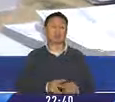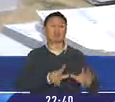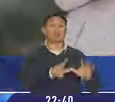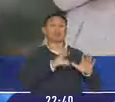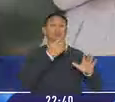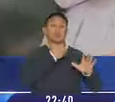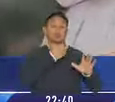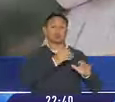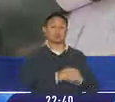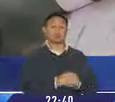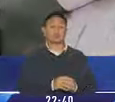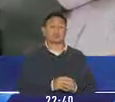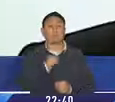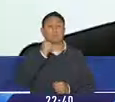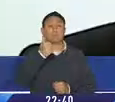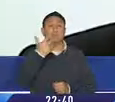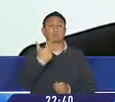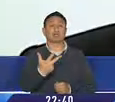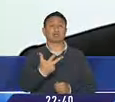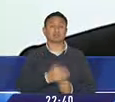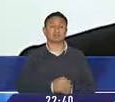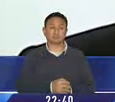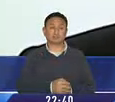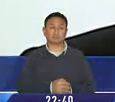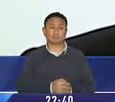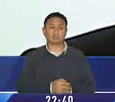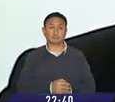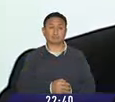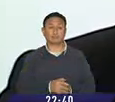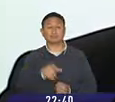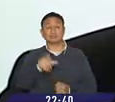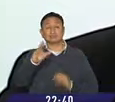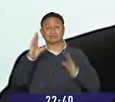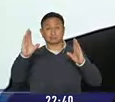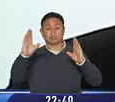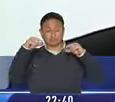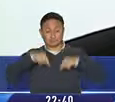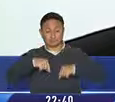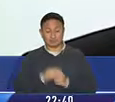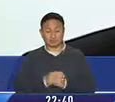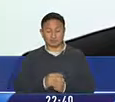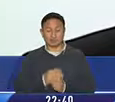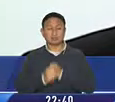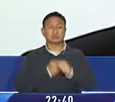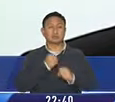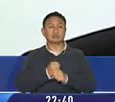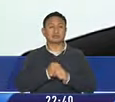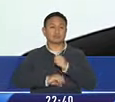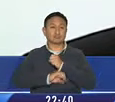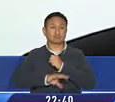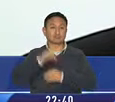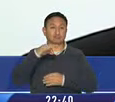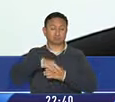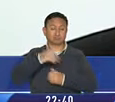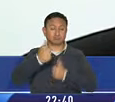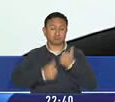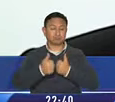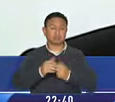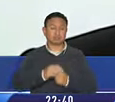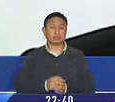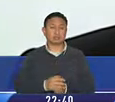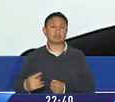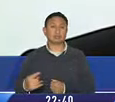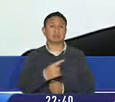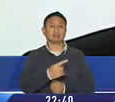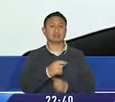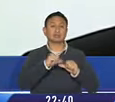agosto, sino este 3. En atención a que incluye la extensión del periodo de campaña electoral de los candidatos a la dignidad